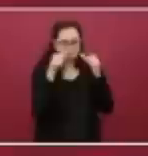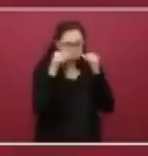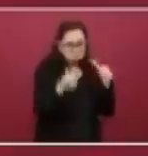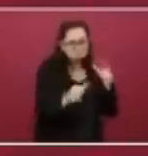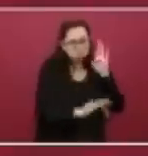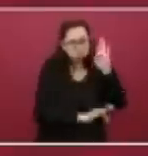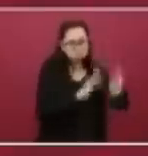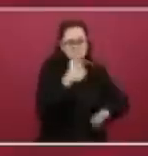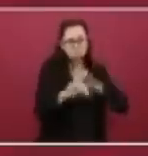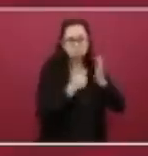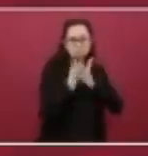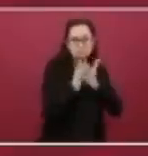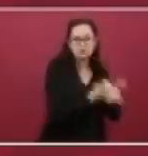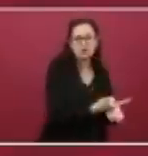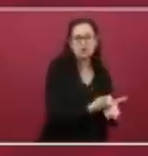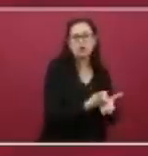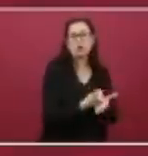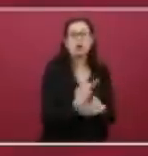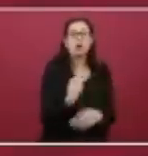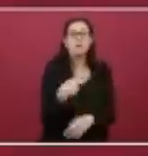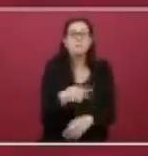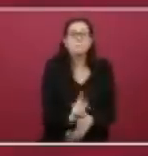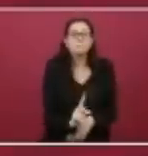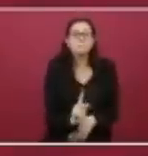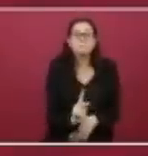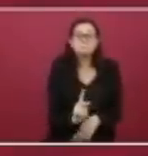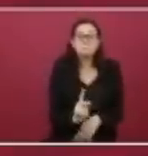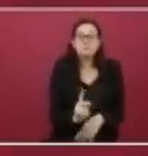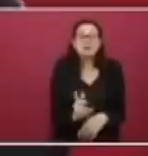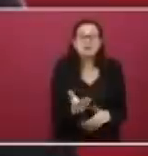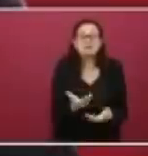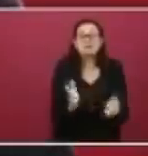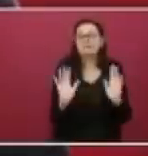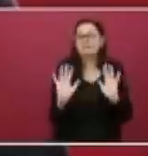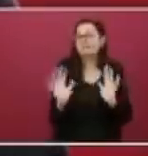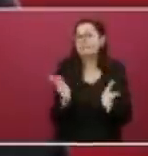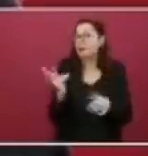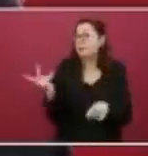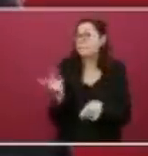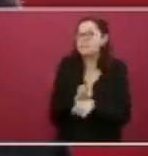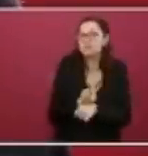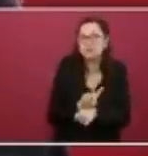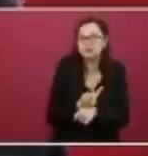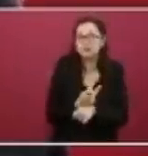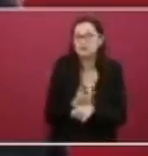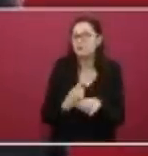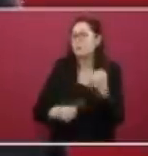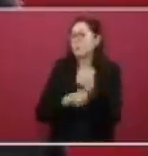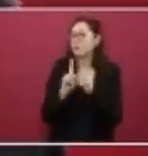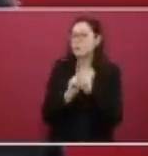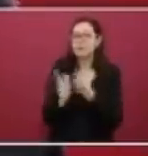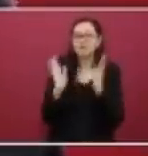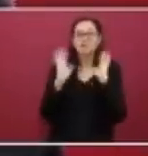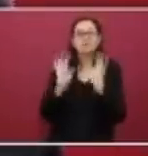pero ya estamos en una situación en que debemos de resolver conjuntamente